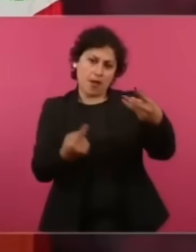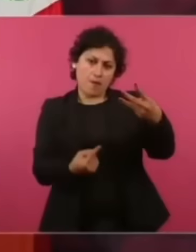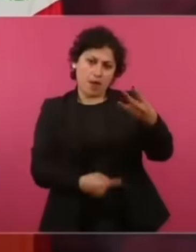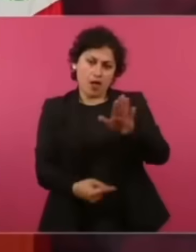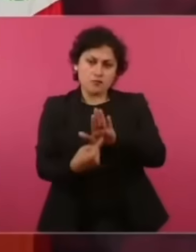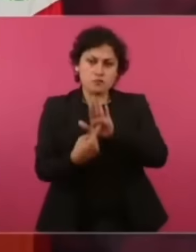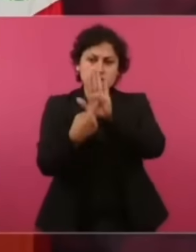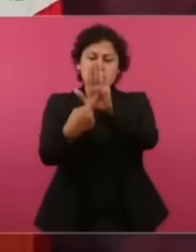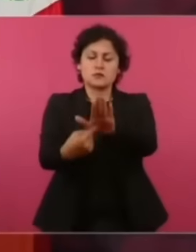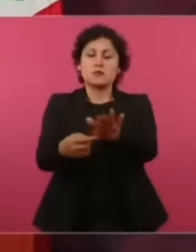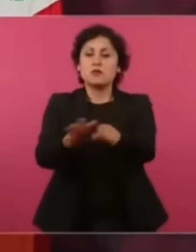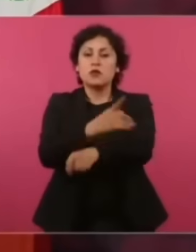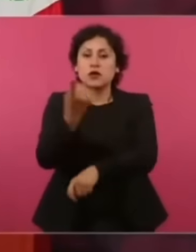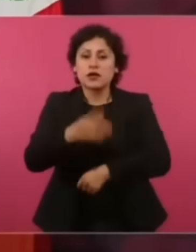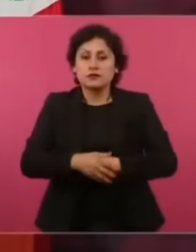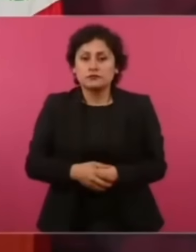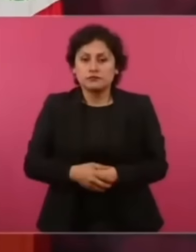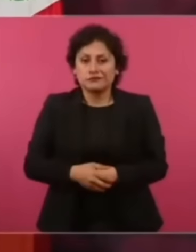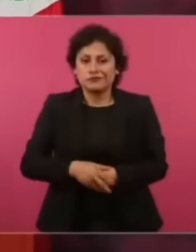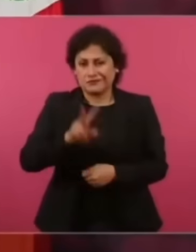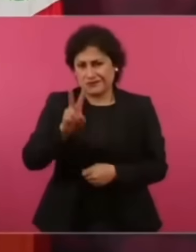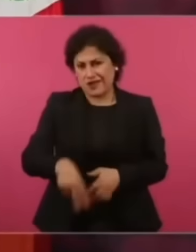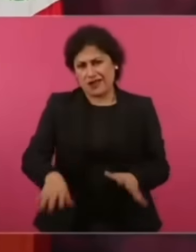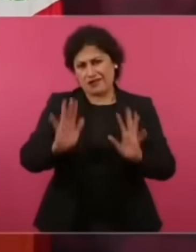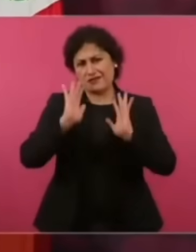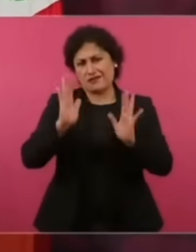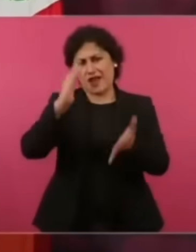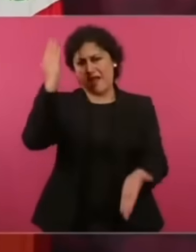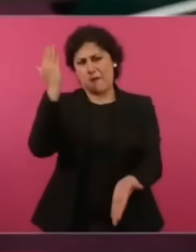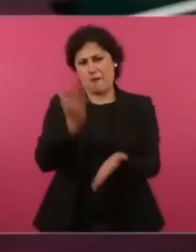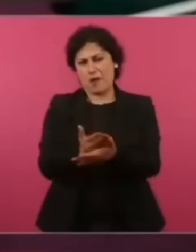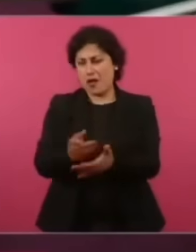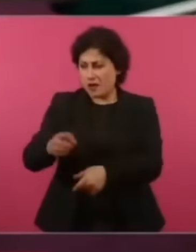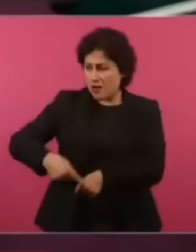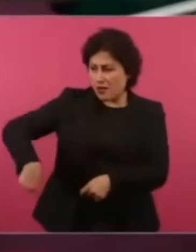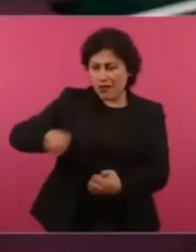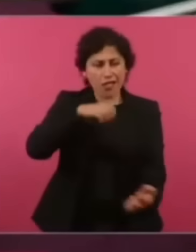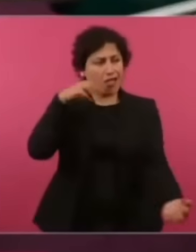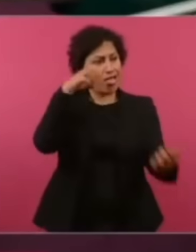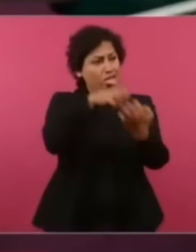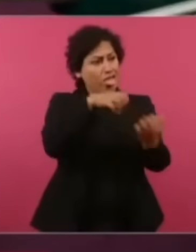Porque ya basta de estar engañando. Estamos hablando